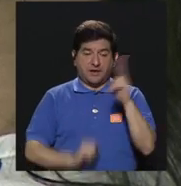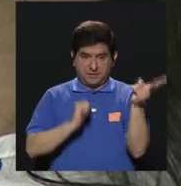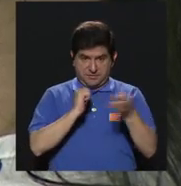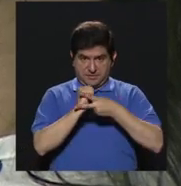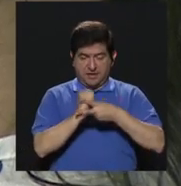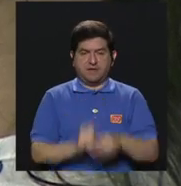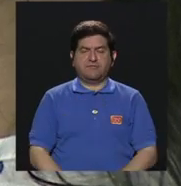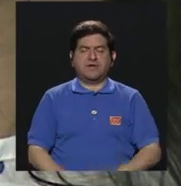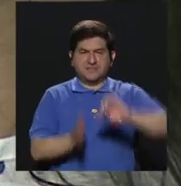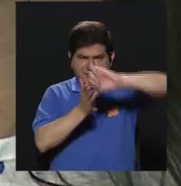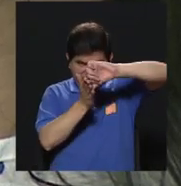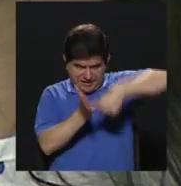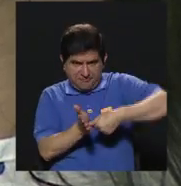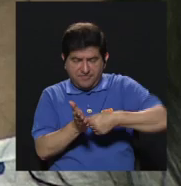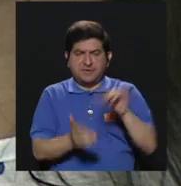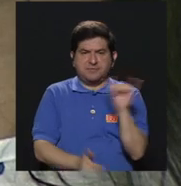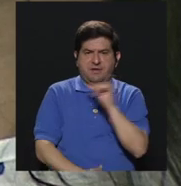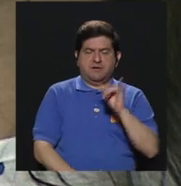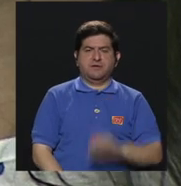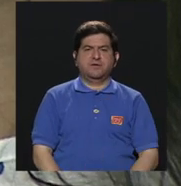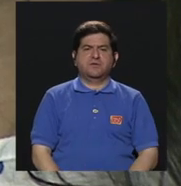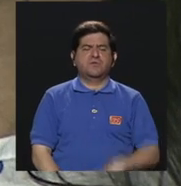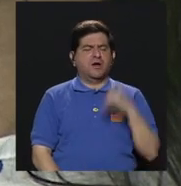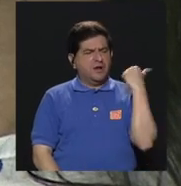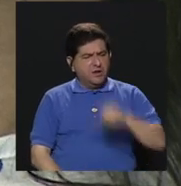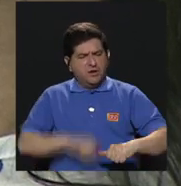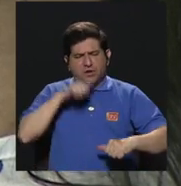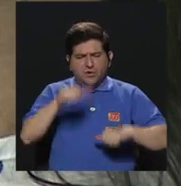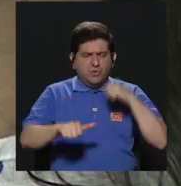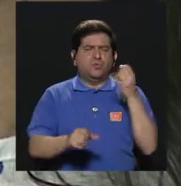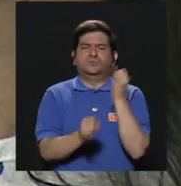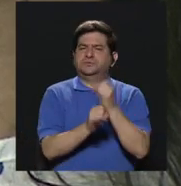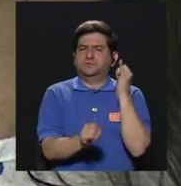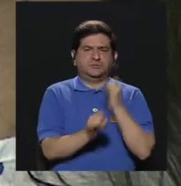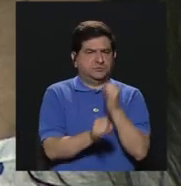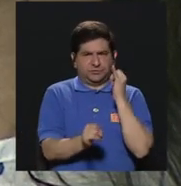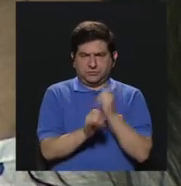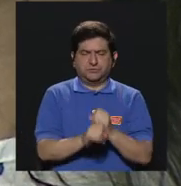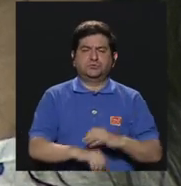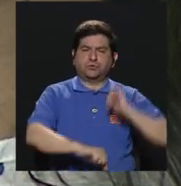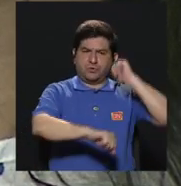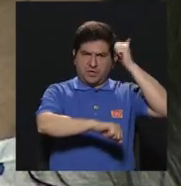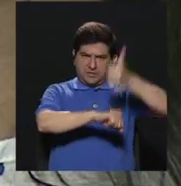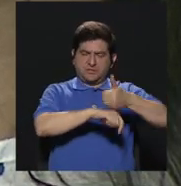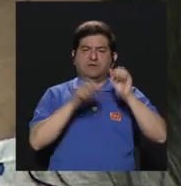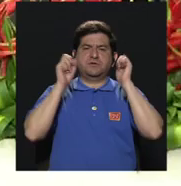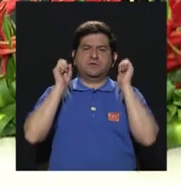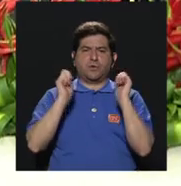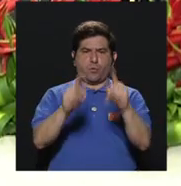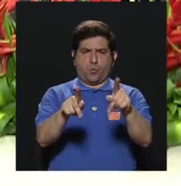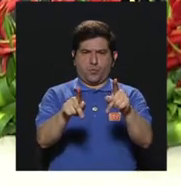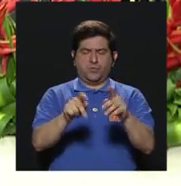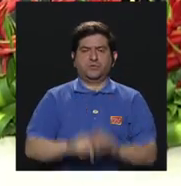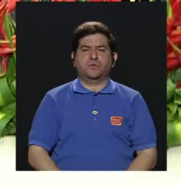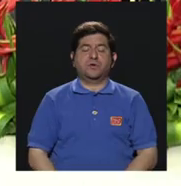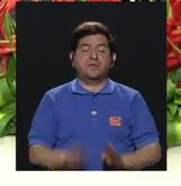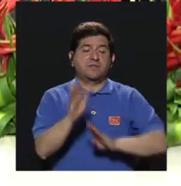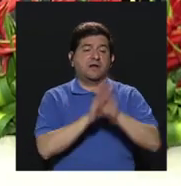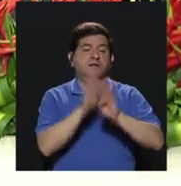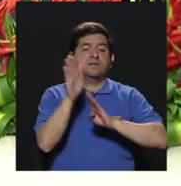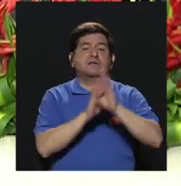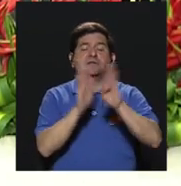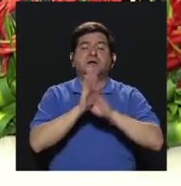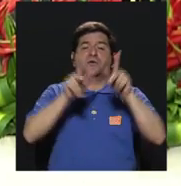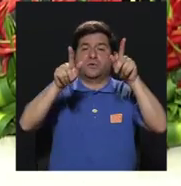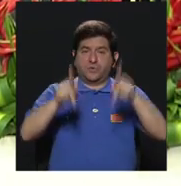ocasión reafirmamos también el esfuerzo institucional por la creación de oportunidades para el desarrollo de